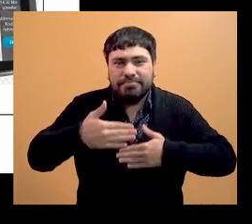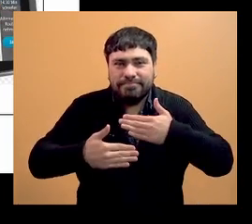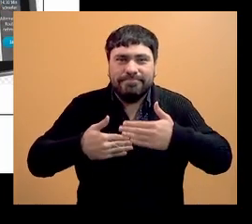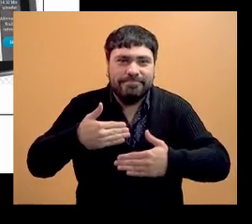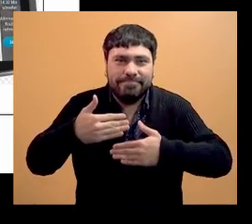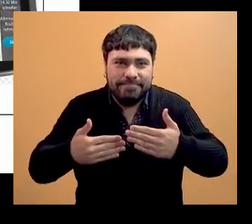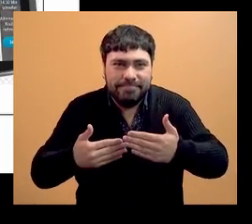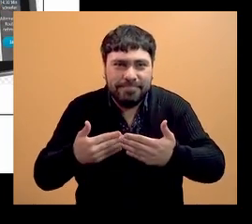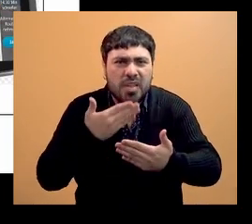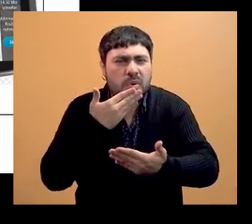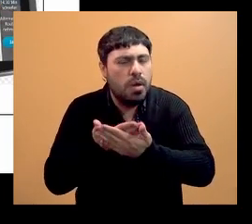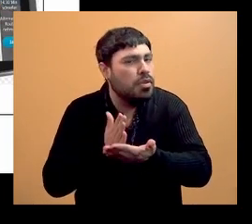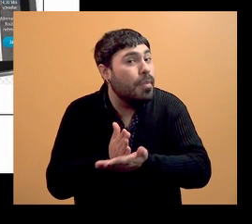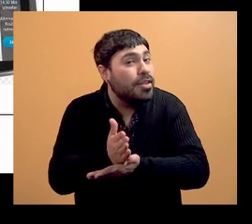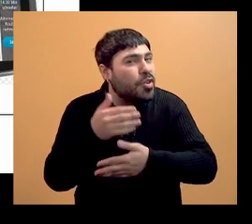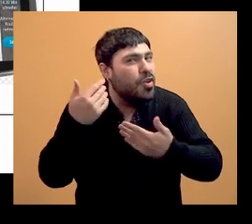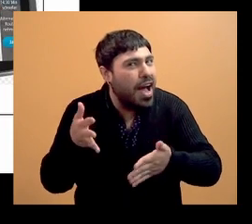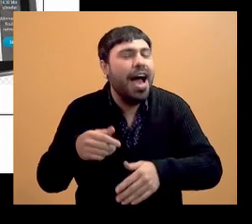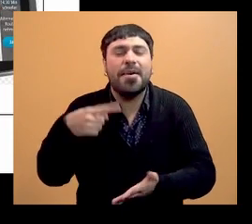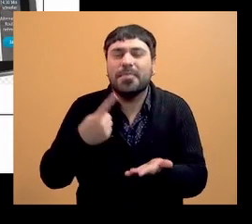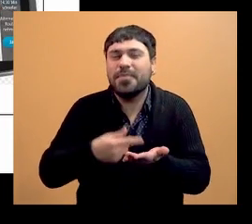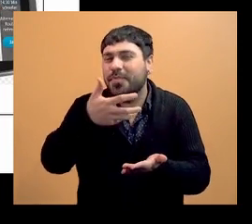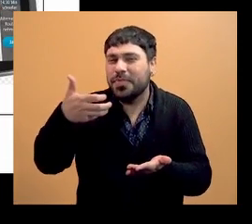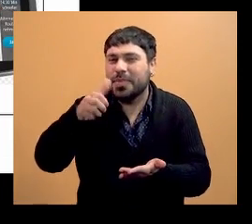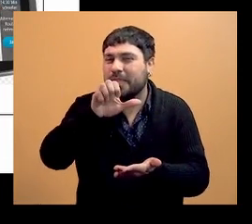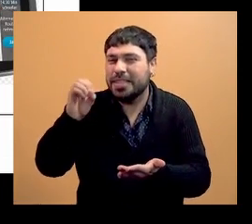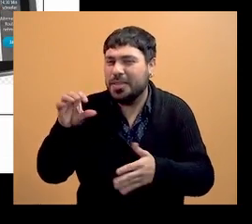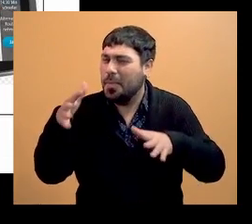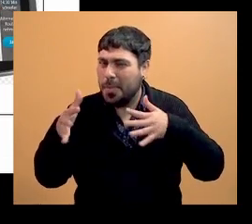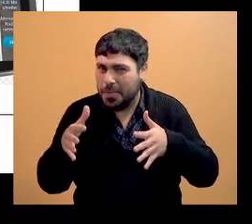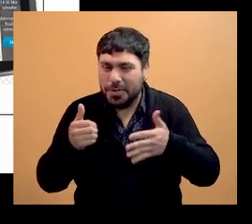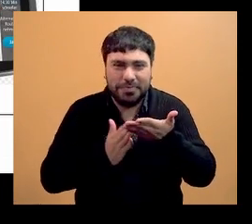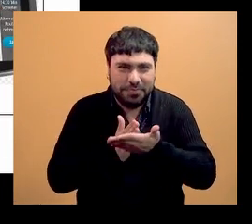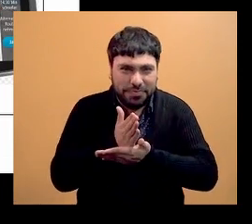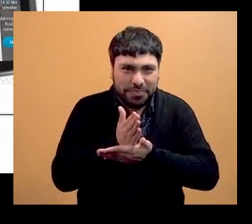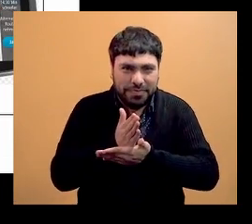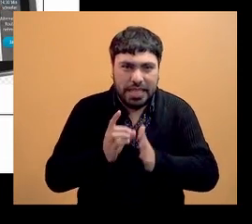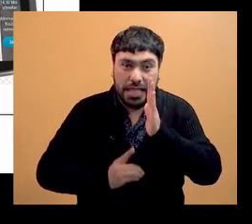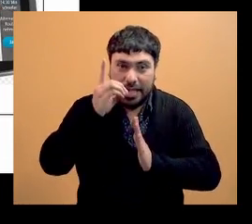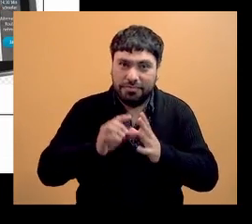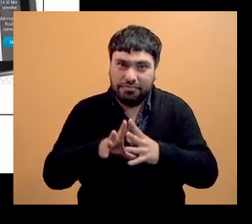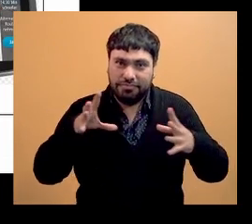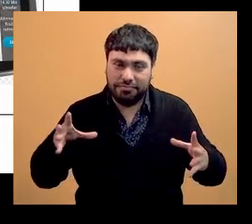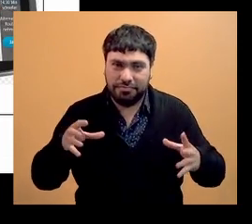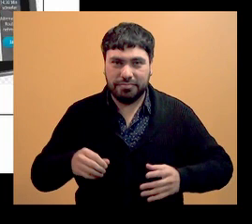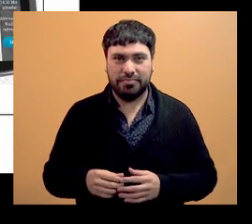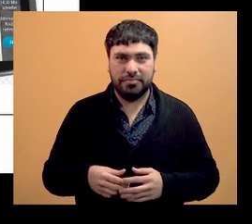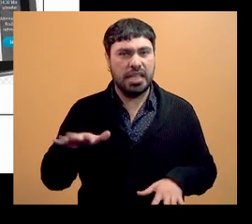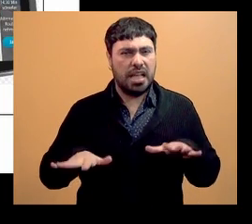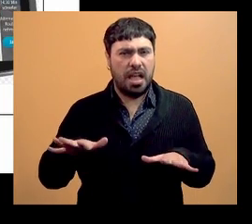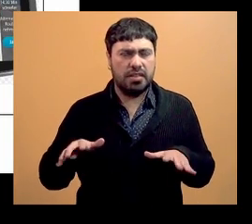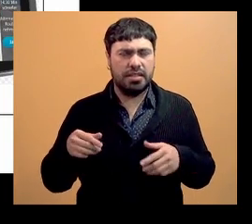carreras espaciales. La navegación en GPS es algo que hoy en día dependemos más y más y a veces nos costaría pensar